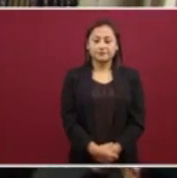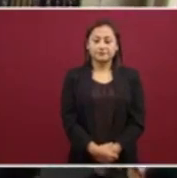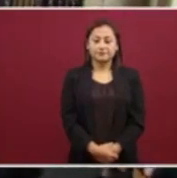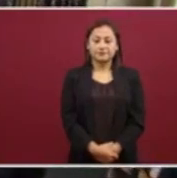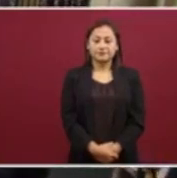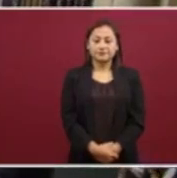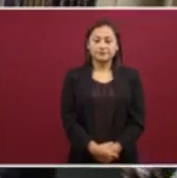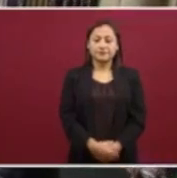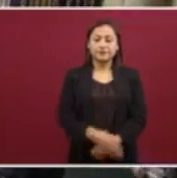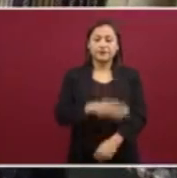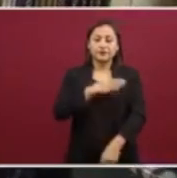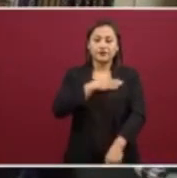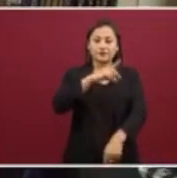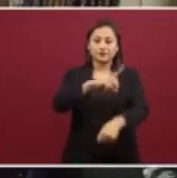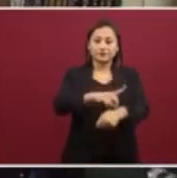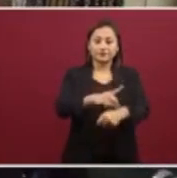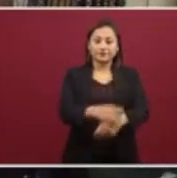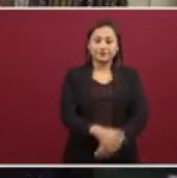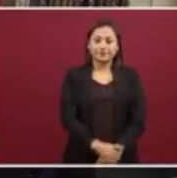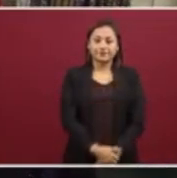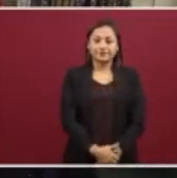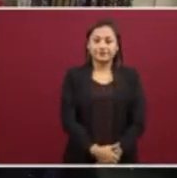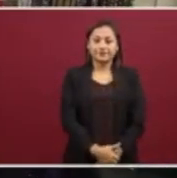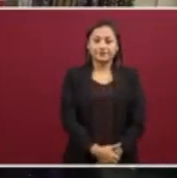Buenos días. Buenos días.